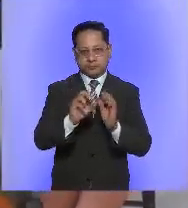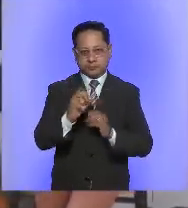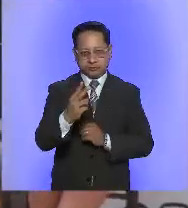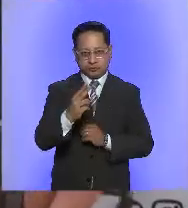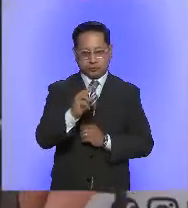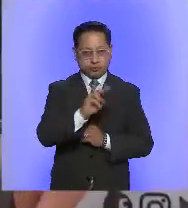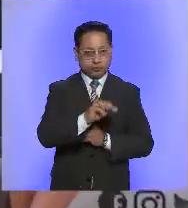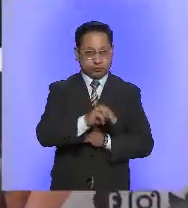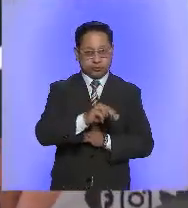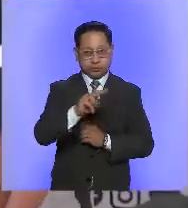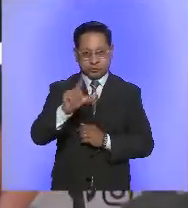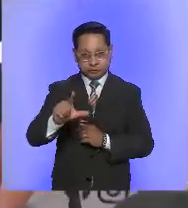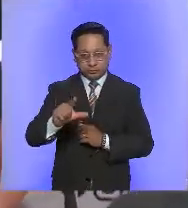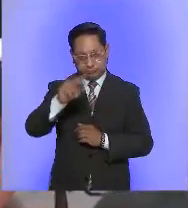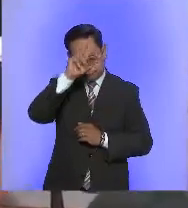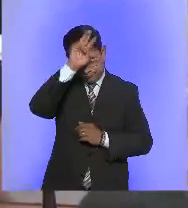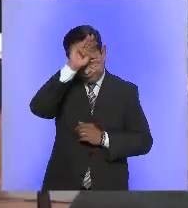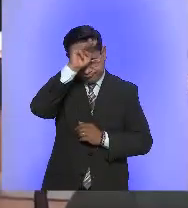Maestro.